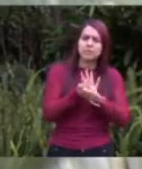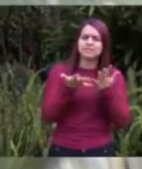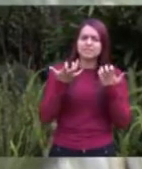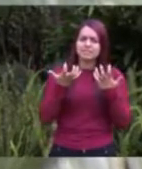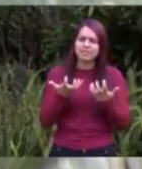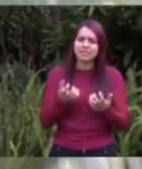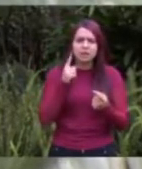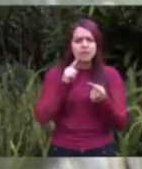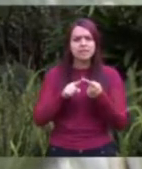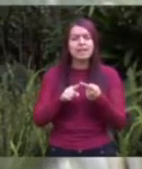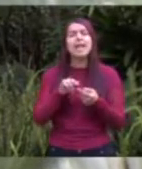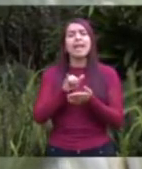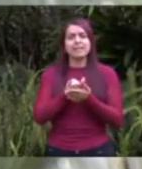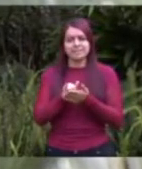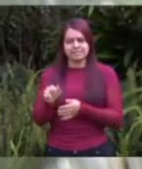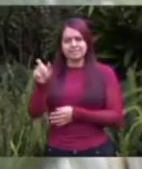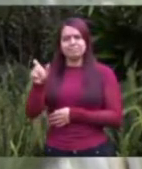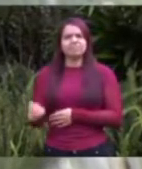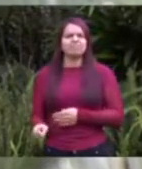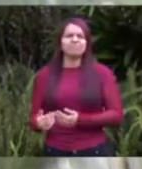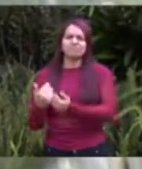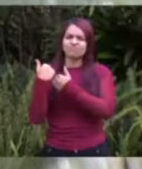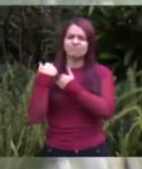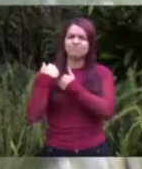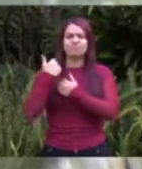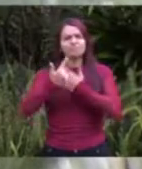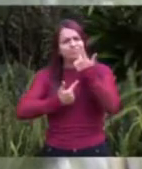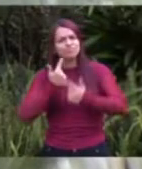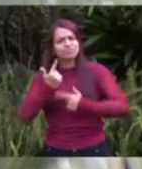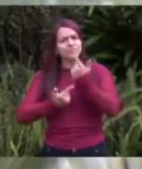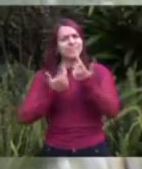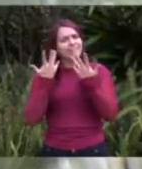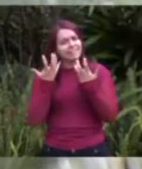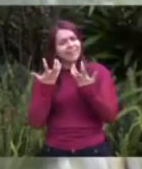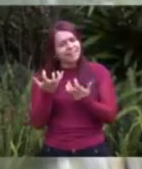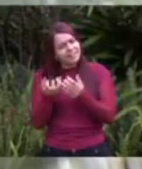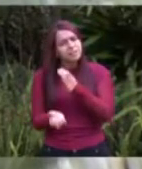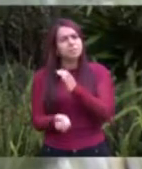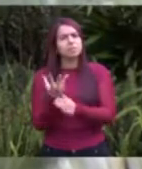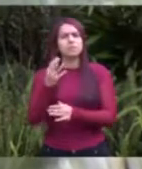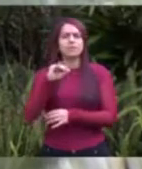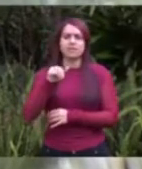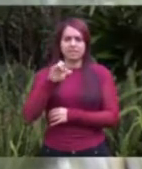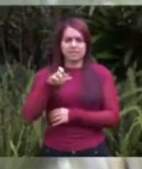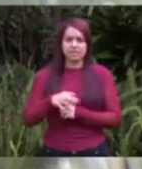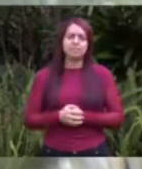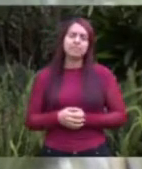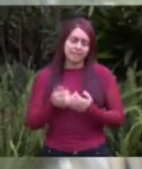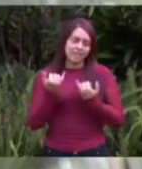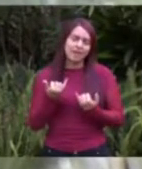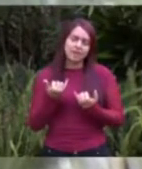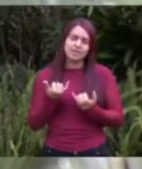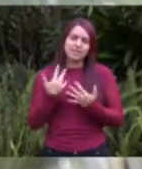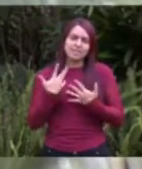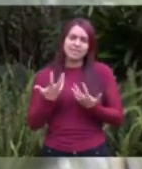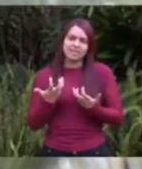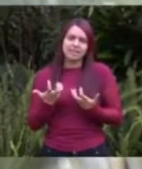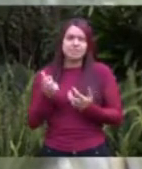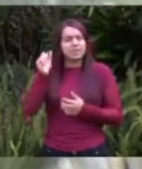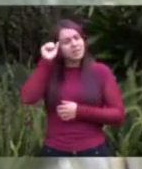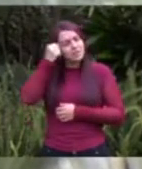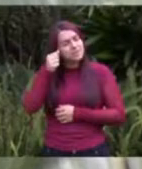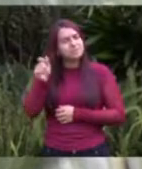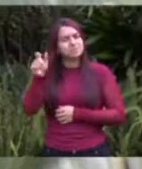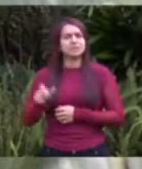último fue precisamente su lucha por esta jurisdicción. Por eso hoy quiero recordarle. Yo quiero agradecerle,